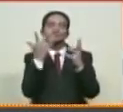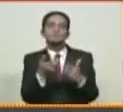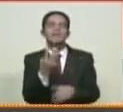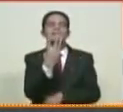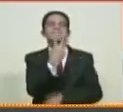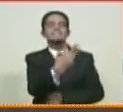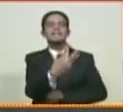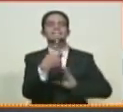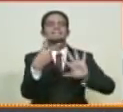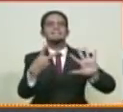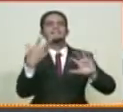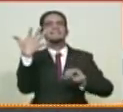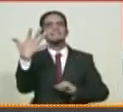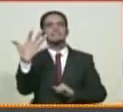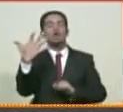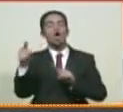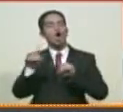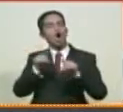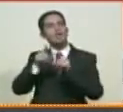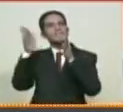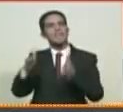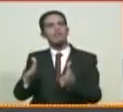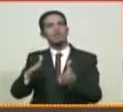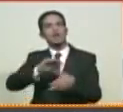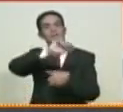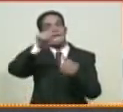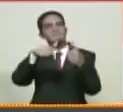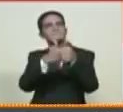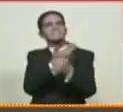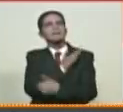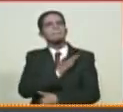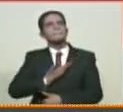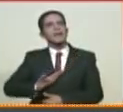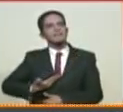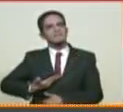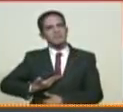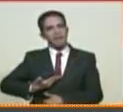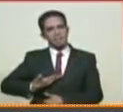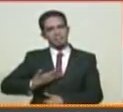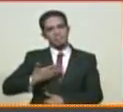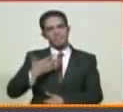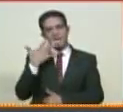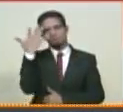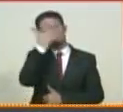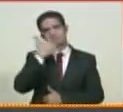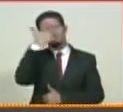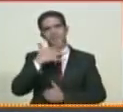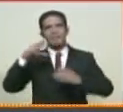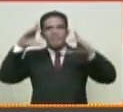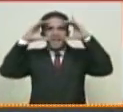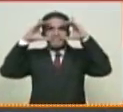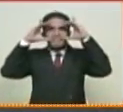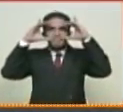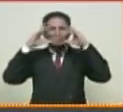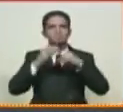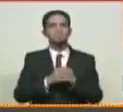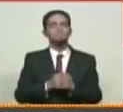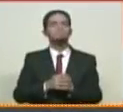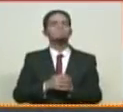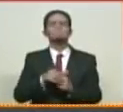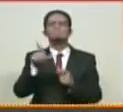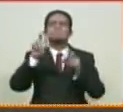375, coordinado por nuestra vicepresidenta ejecutiva del Cielo, Ina Rodríguez, y además de los